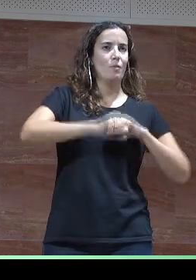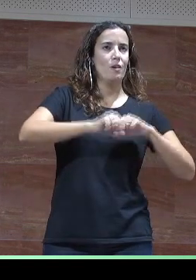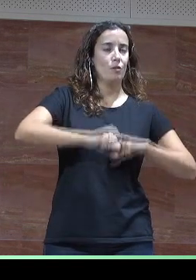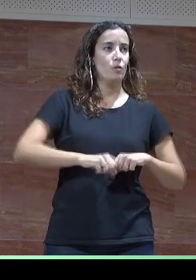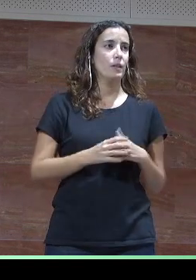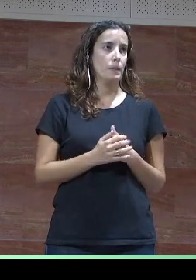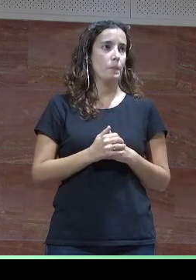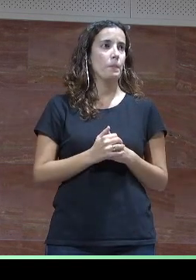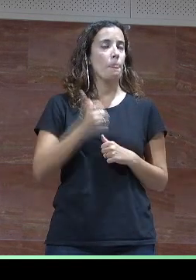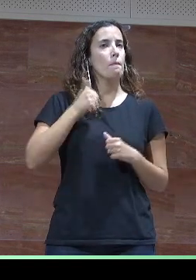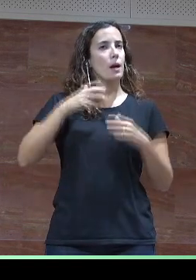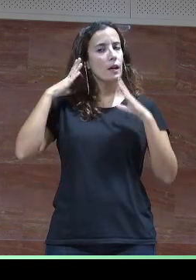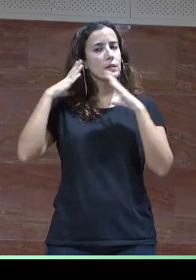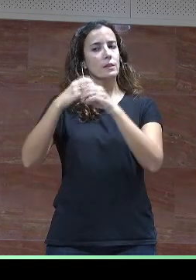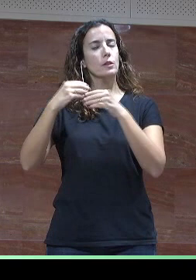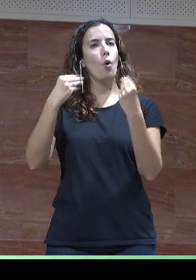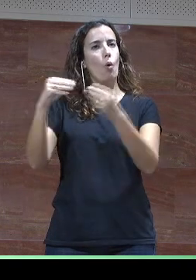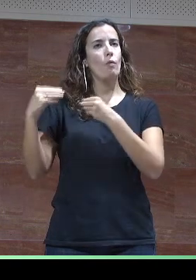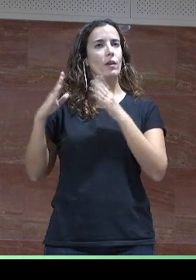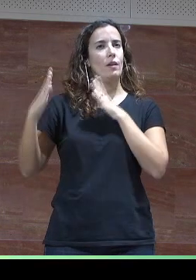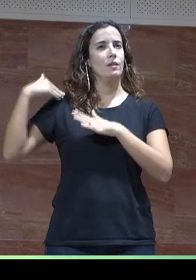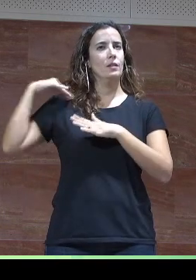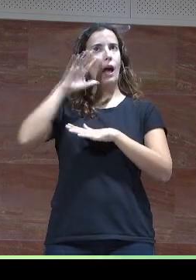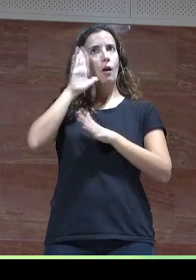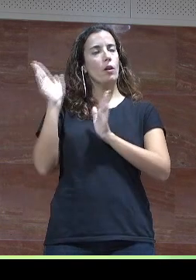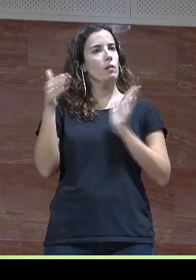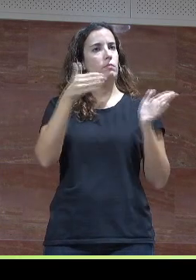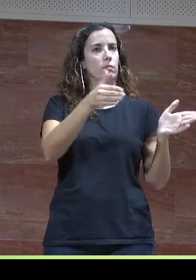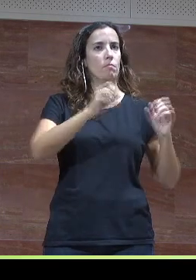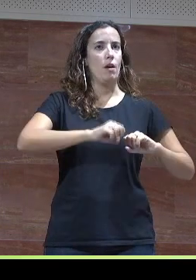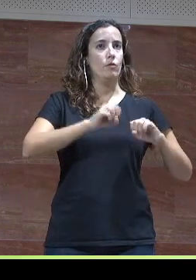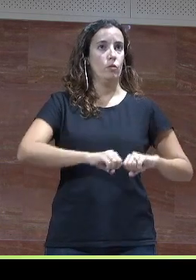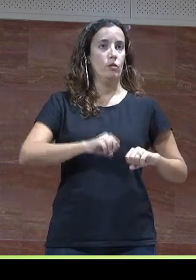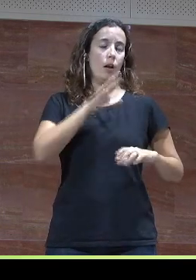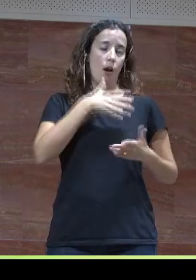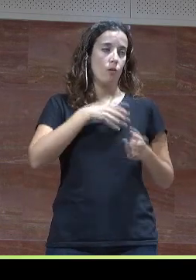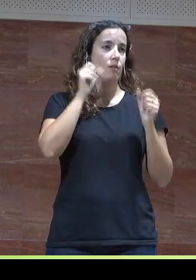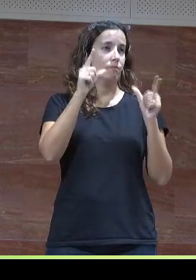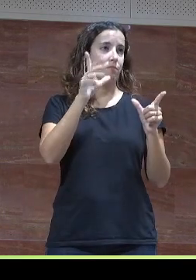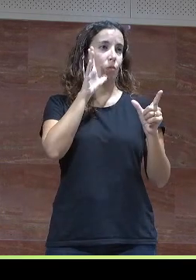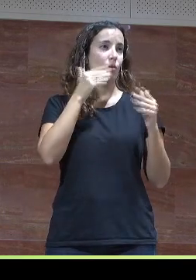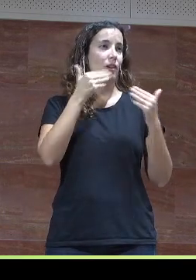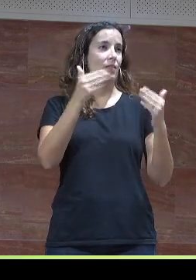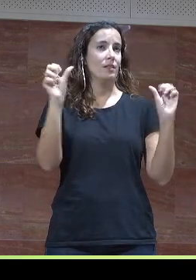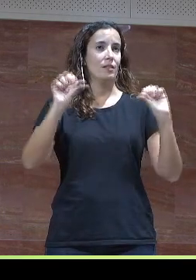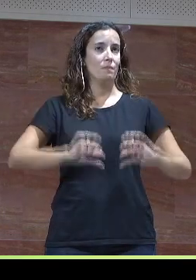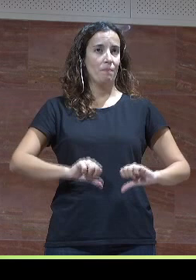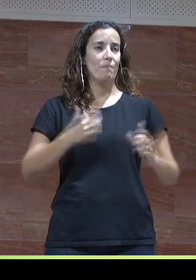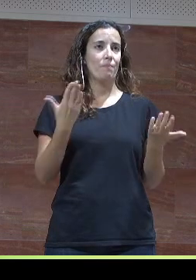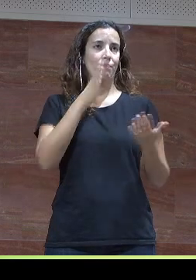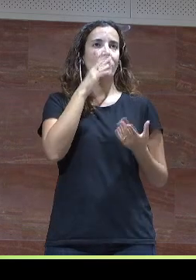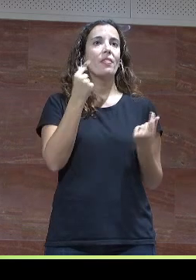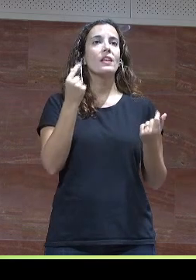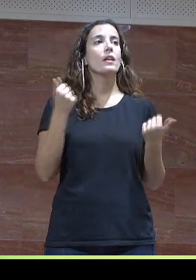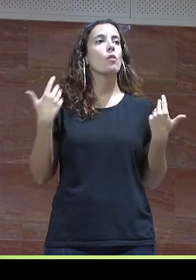focus en la gente joven, ¿no? Pero sí se han dado cuenta ahora con la crisis que el dinero está en